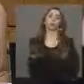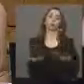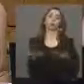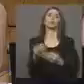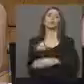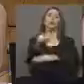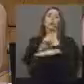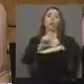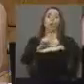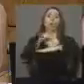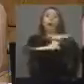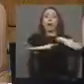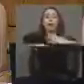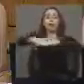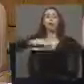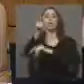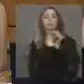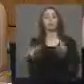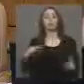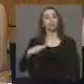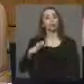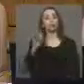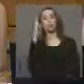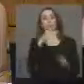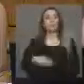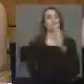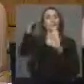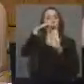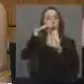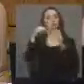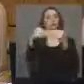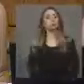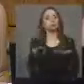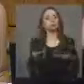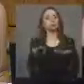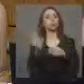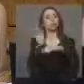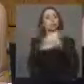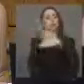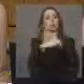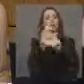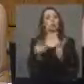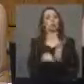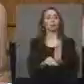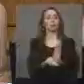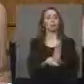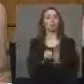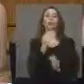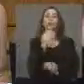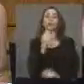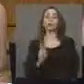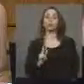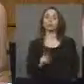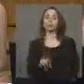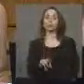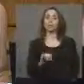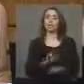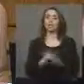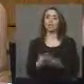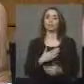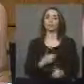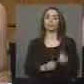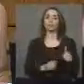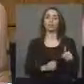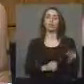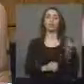costero. Y se les considere ciudadanos también de primera categoría y que merecen tener este equipamiento mínimo. También al señor Seremia de Salud y al Director